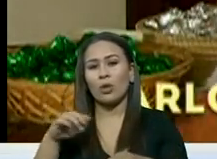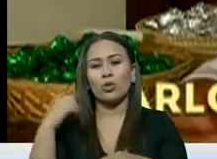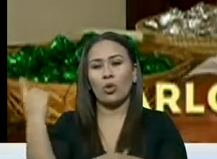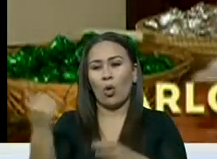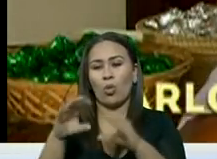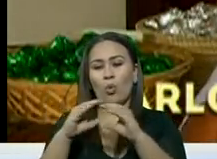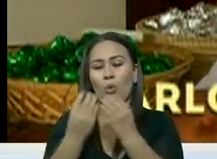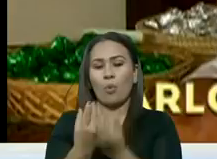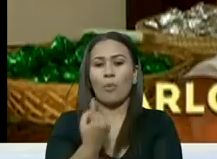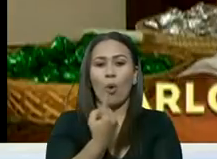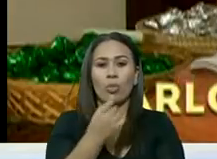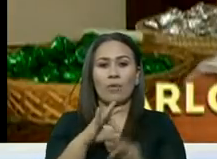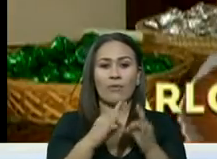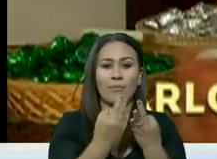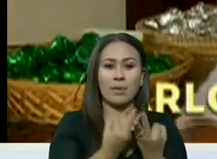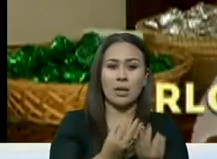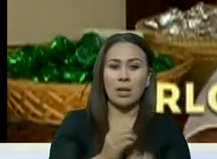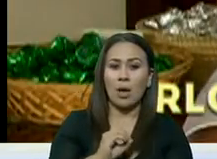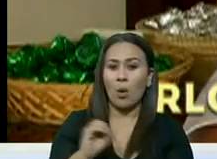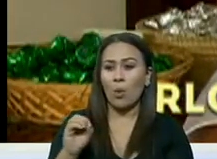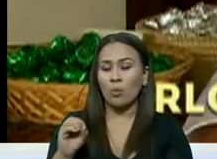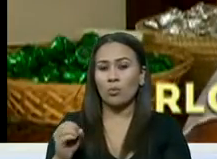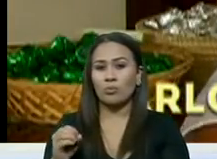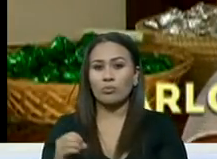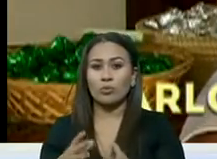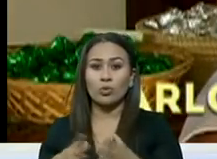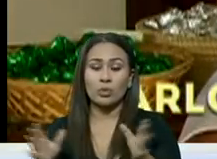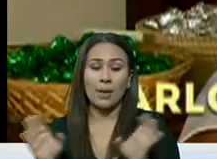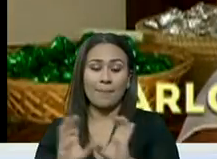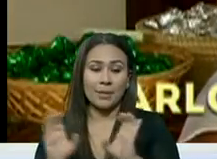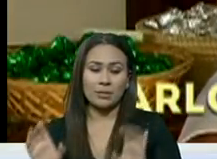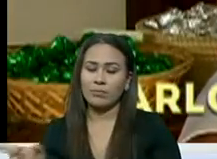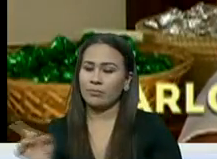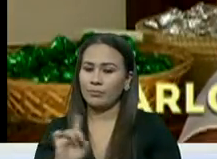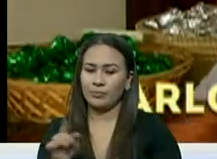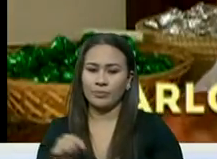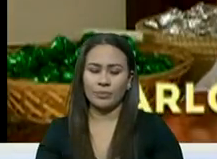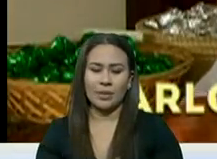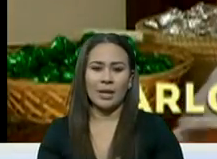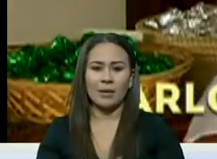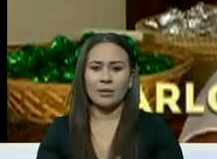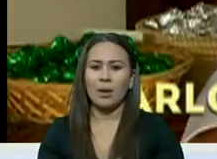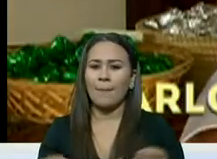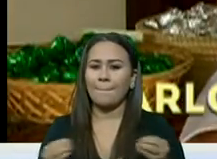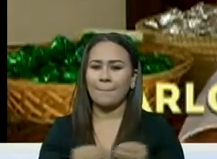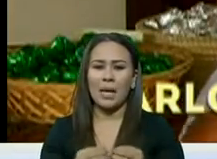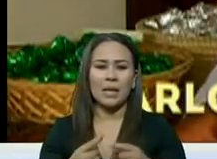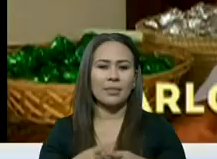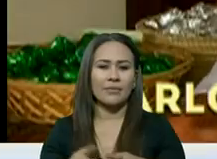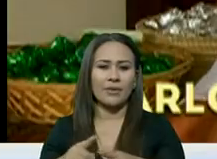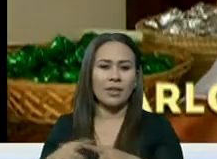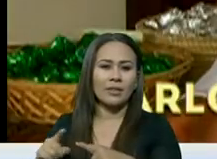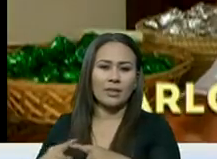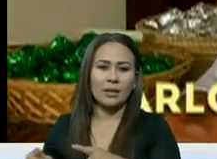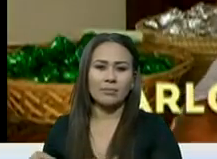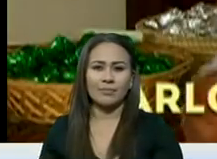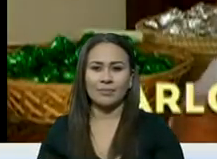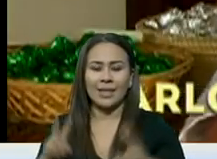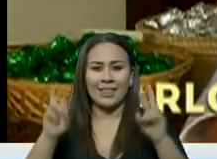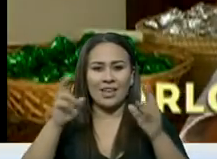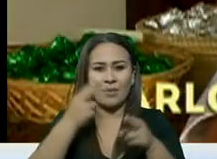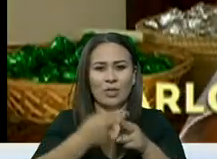No está una familia o no está una multinacional detrás del salinerito. En definitiva, de todos los productos salinerito